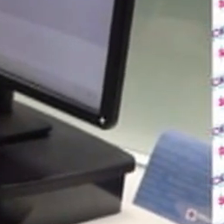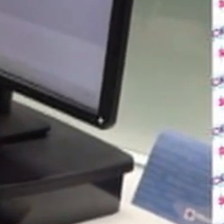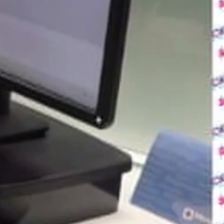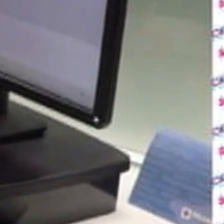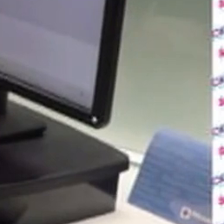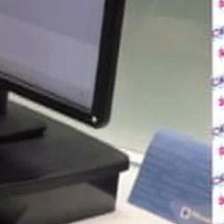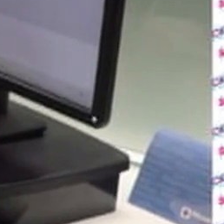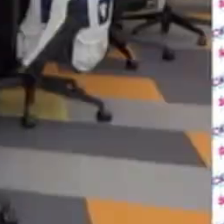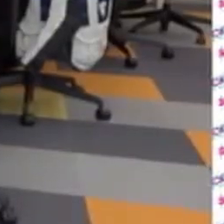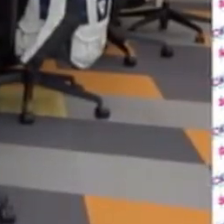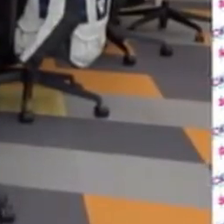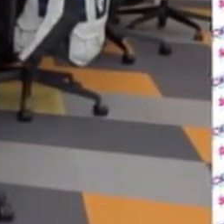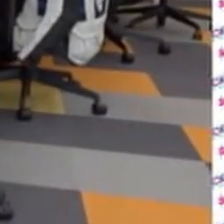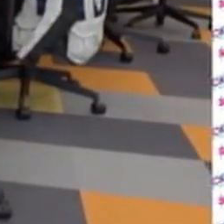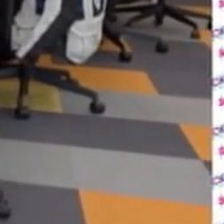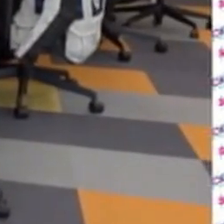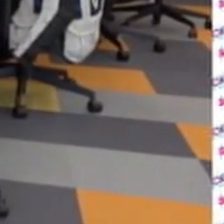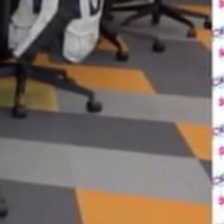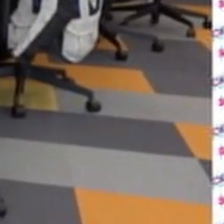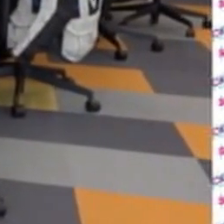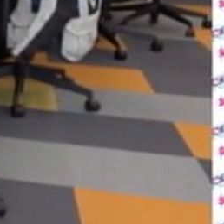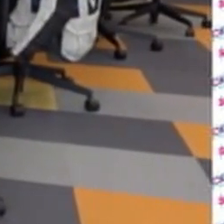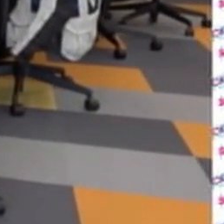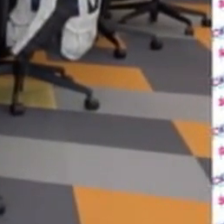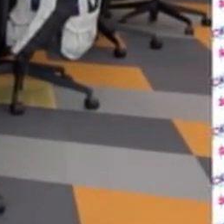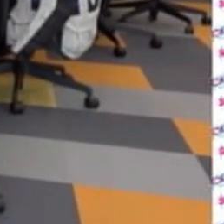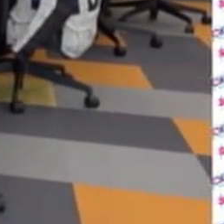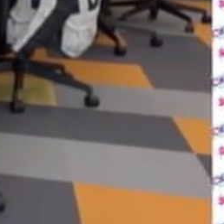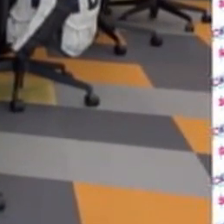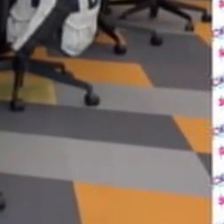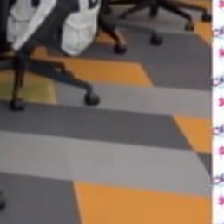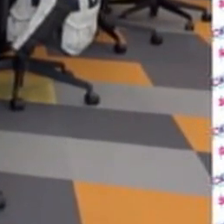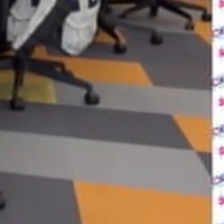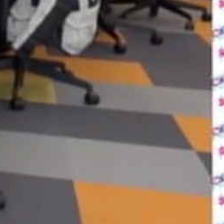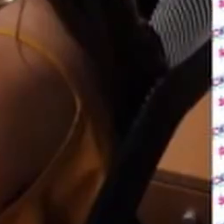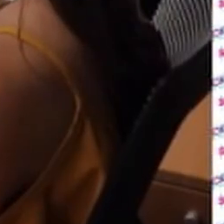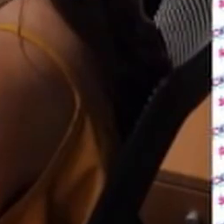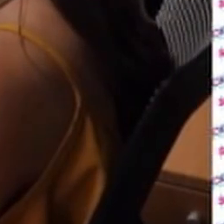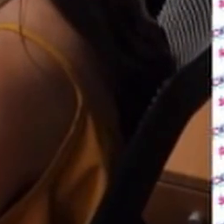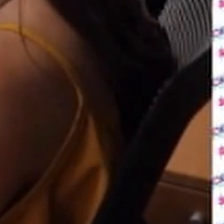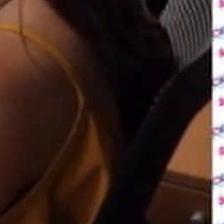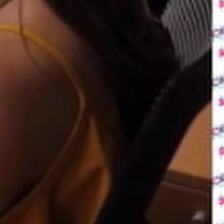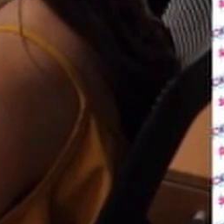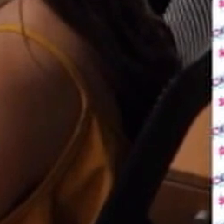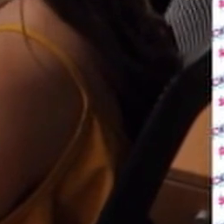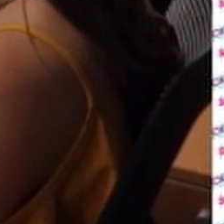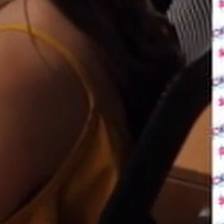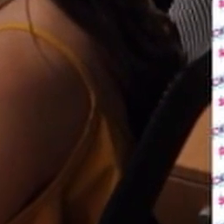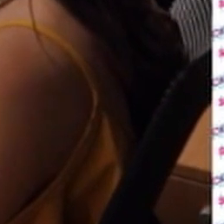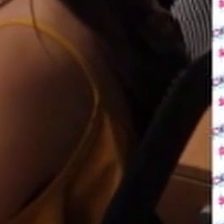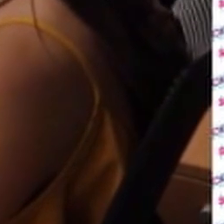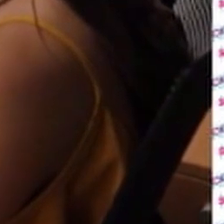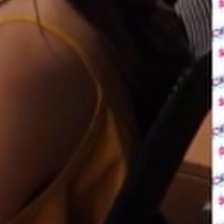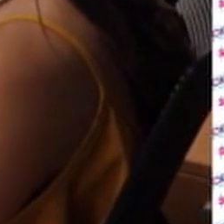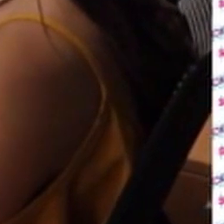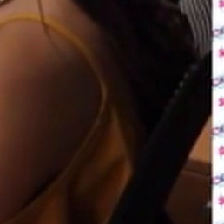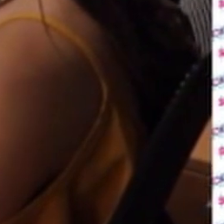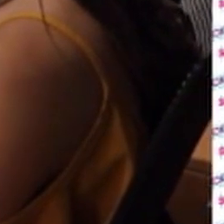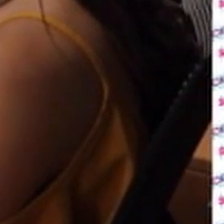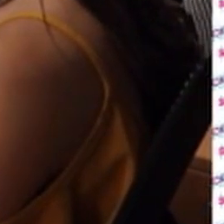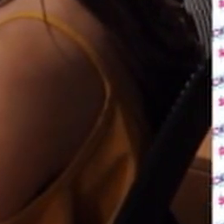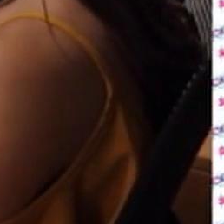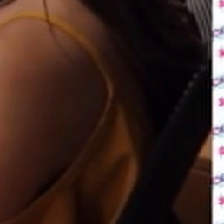optar por los cursos disponibles. Una vez que reciban esta notificación, deben activar su beca completando un formulario en línea.